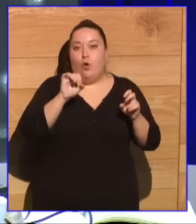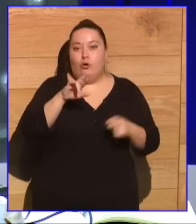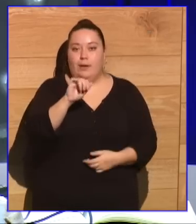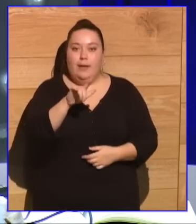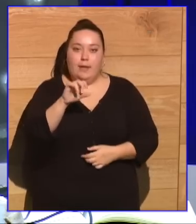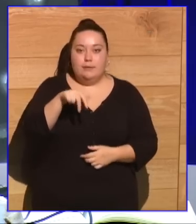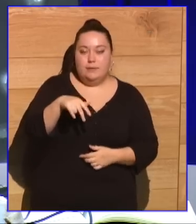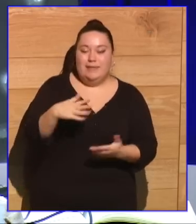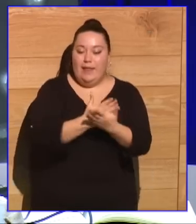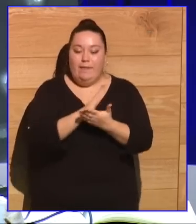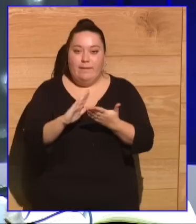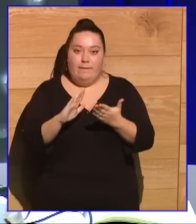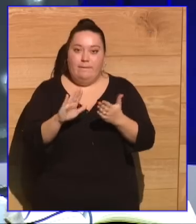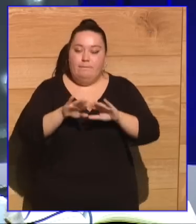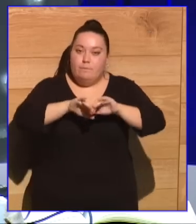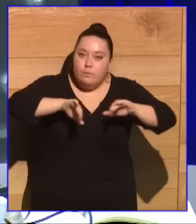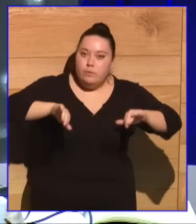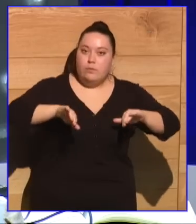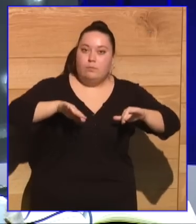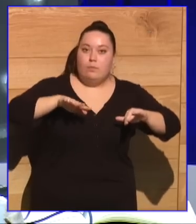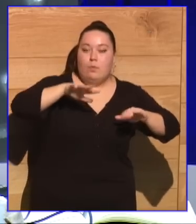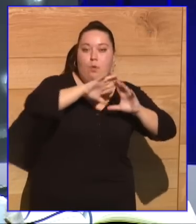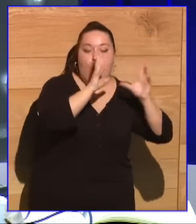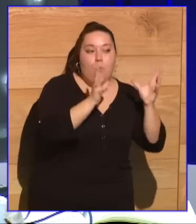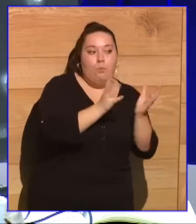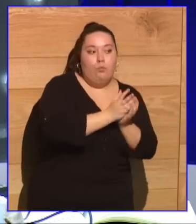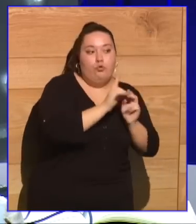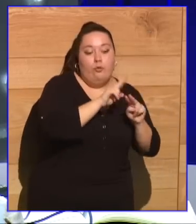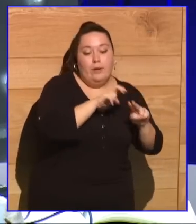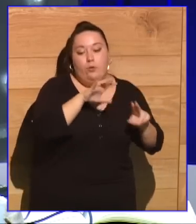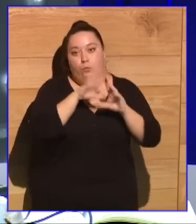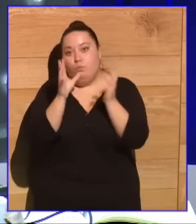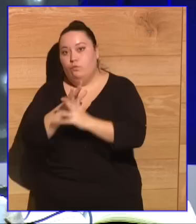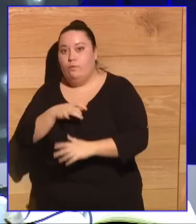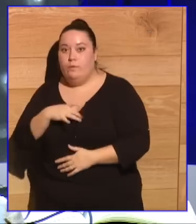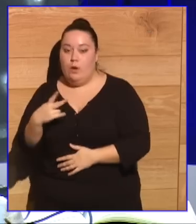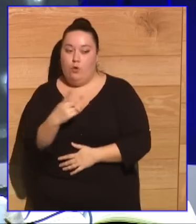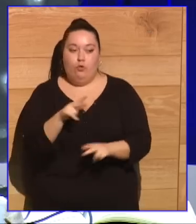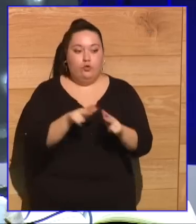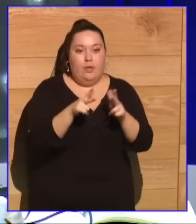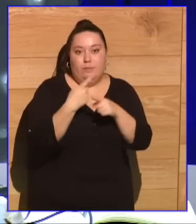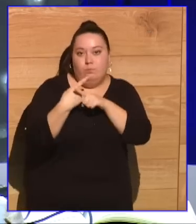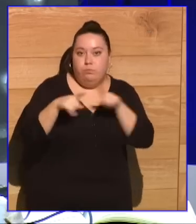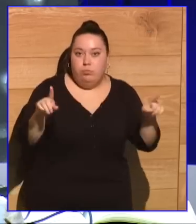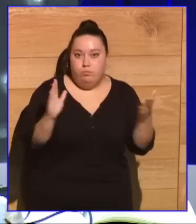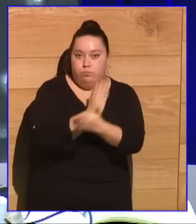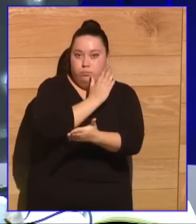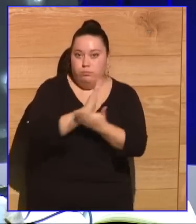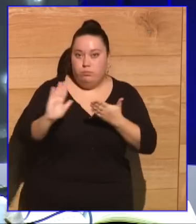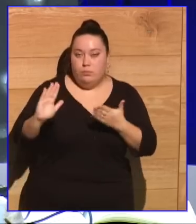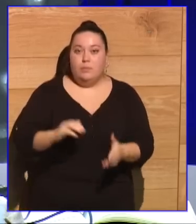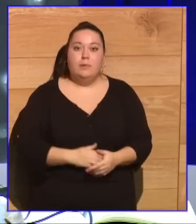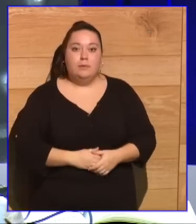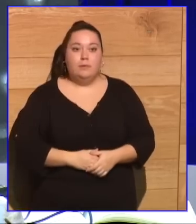división, y mucho más en la época, entre el mundo negro y el mundo blanco, como dos sociedades completamente distintas y segregadas,